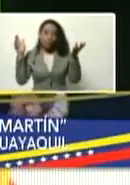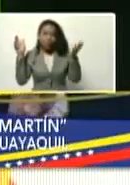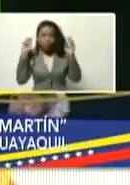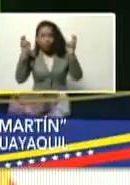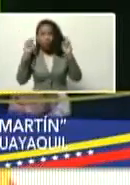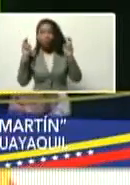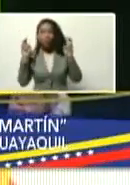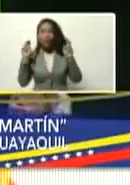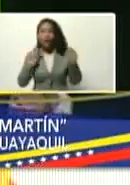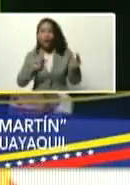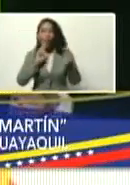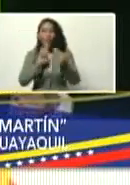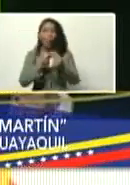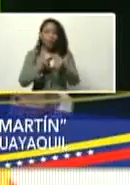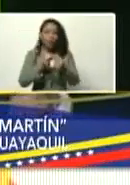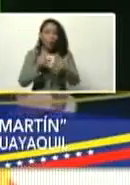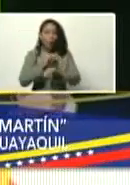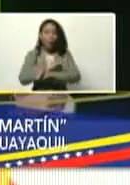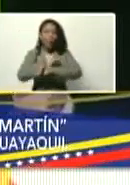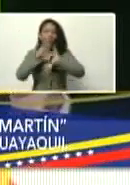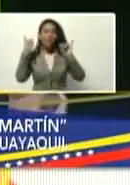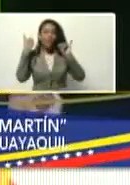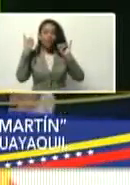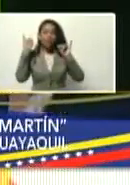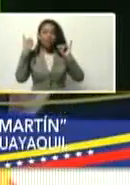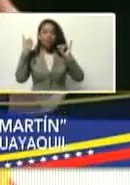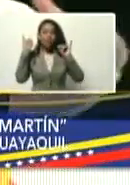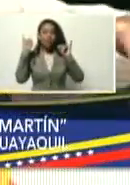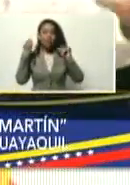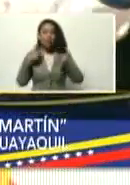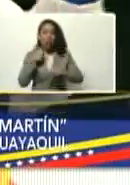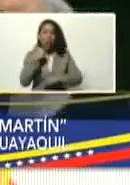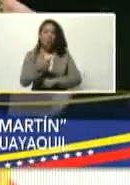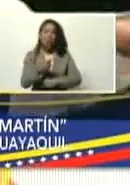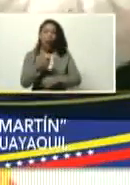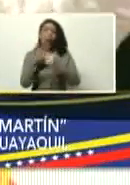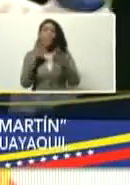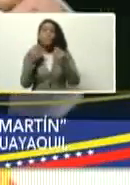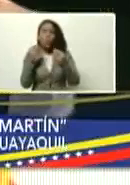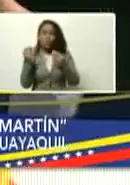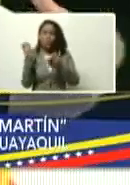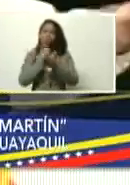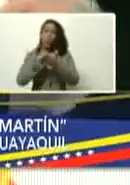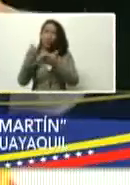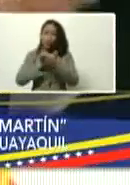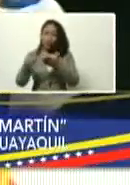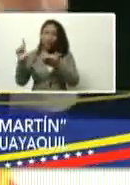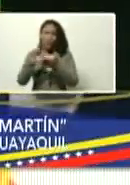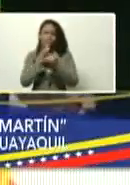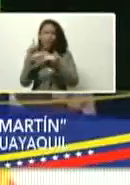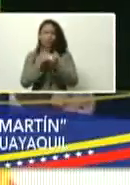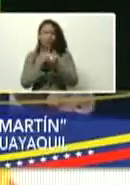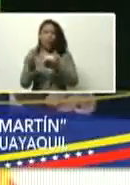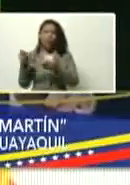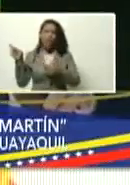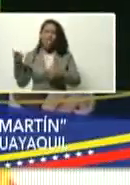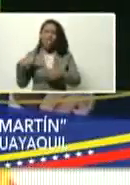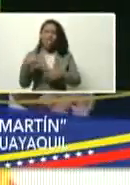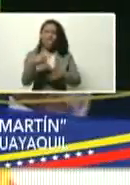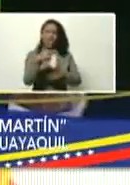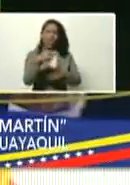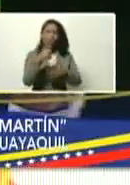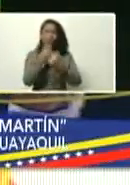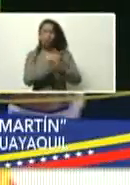Y el encuentro, finalmente, yo digo que hay mucho, se ha escrito mucho, ríos de tinta, digo en el libro,